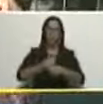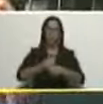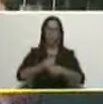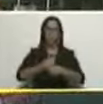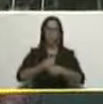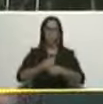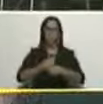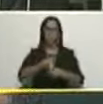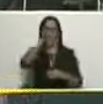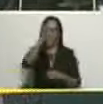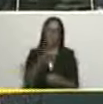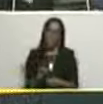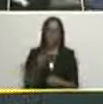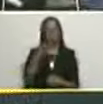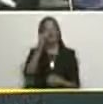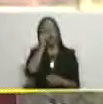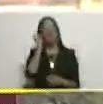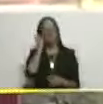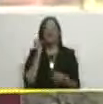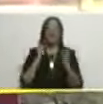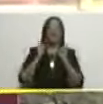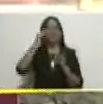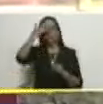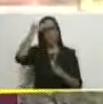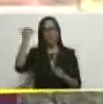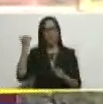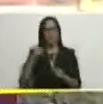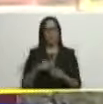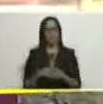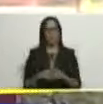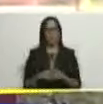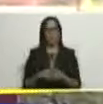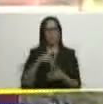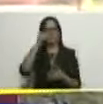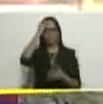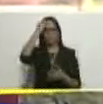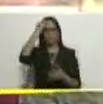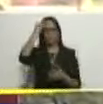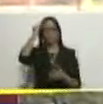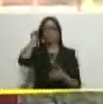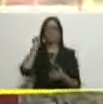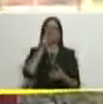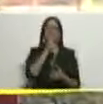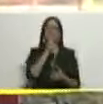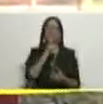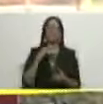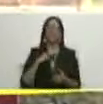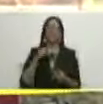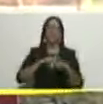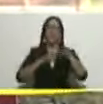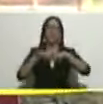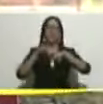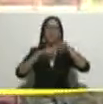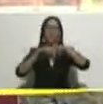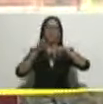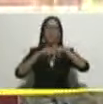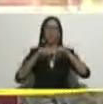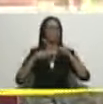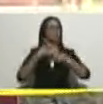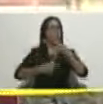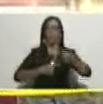del trabajador, de la trabajadora. A veces nos olvidamos quiénes son los que construyen todos los días.